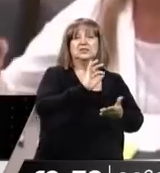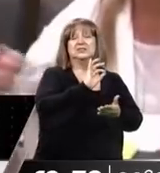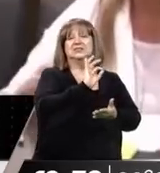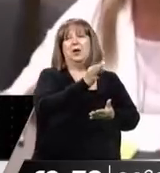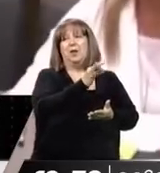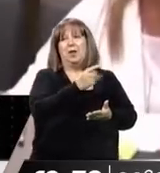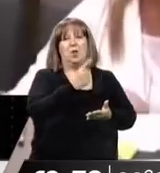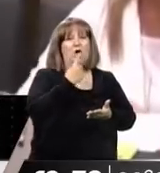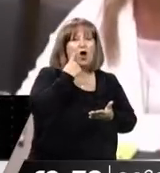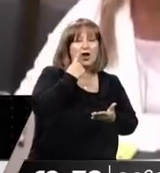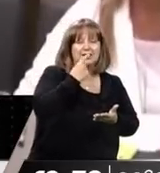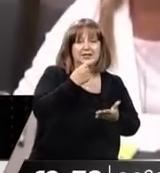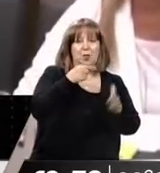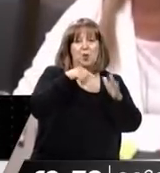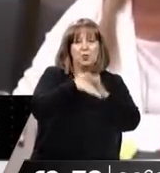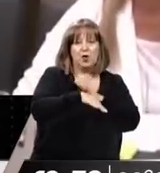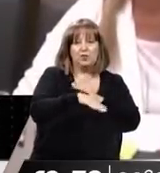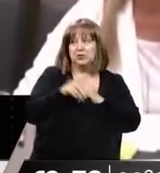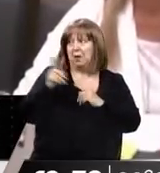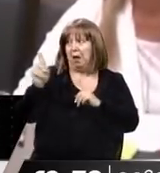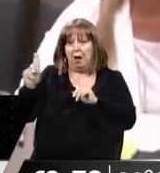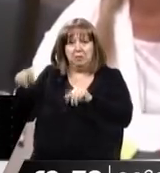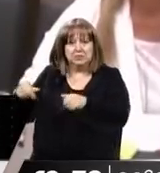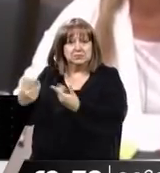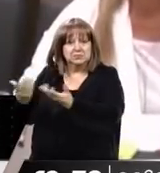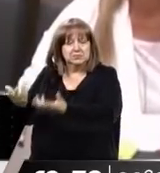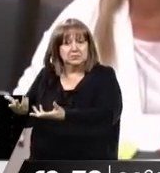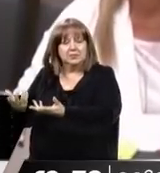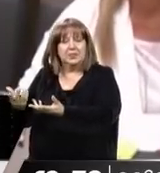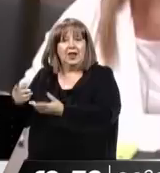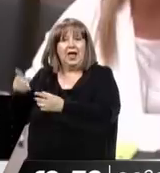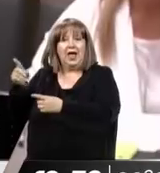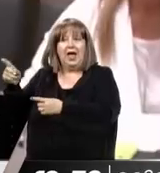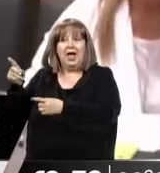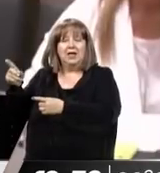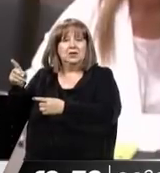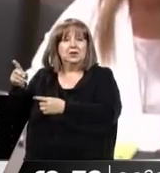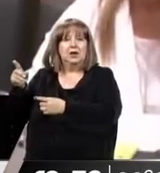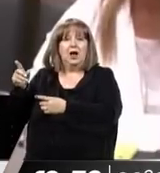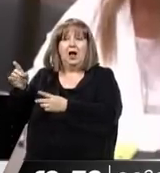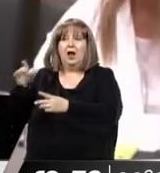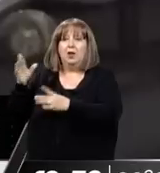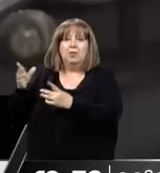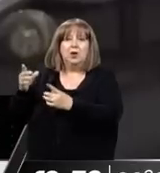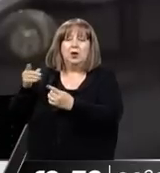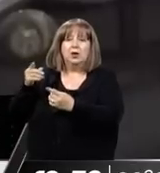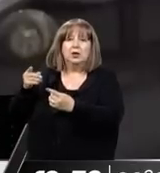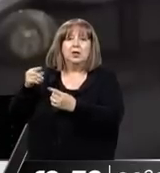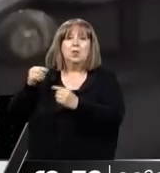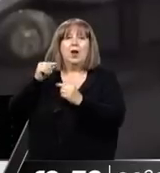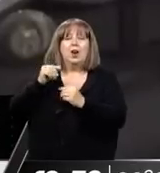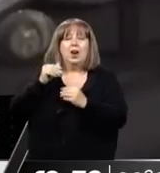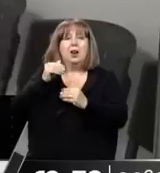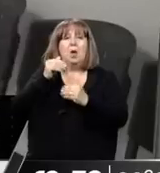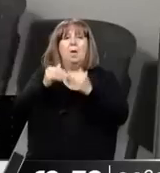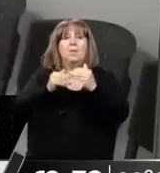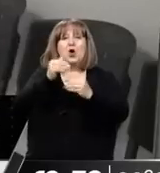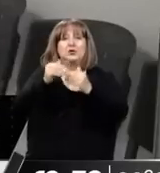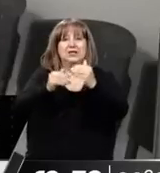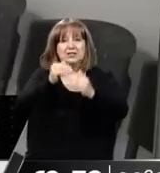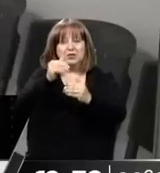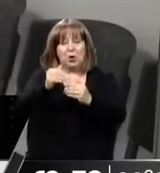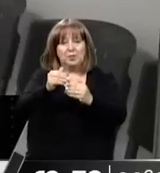el derecho aparte que el Jurado viene totalmente contaminado este proceso este proceso